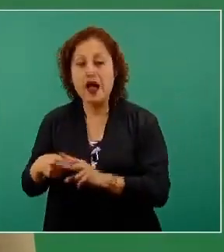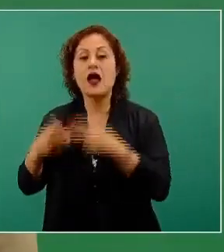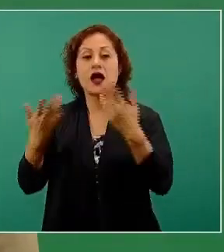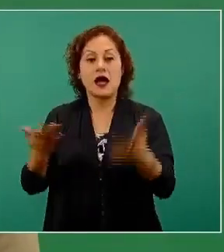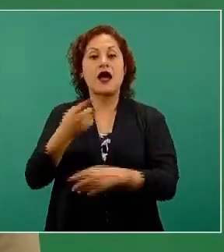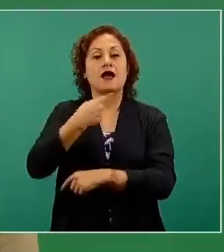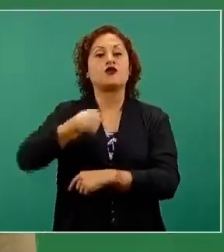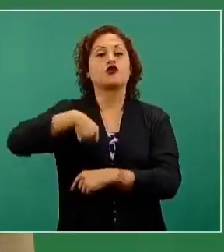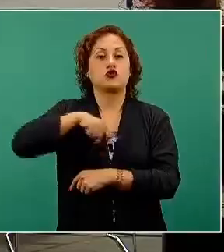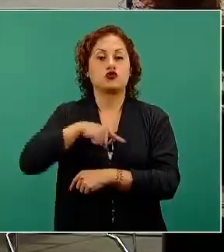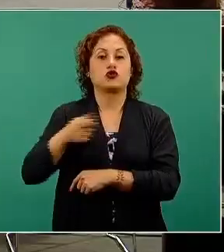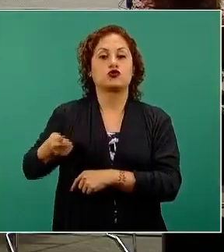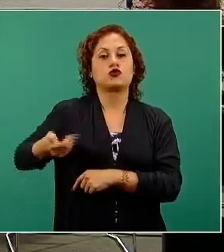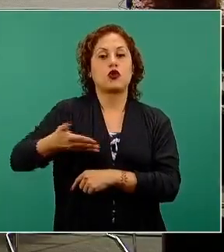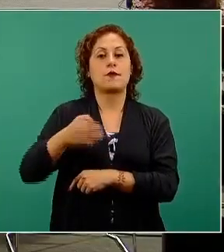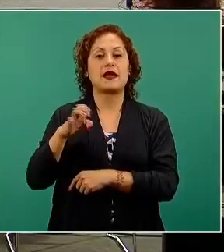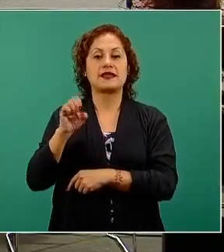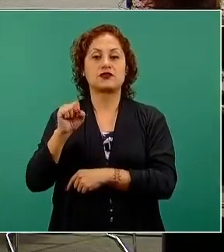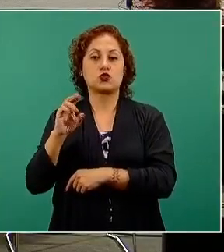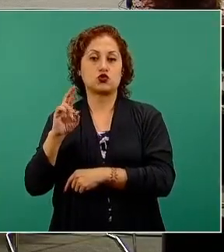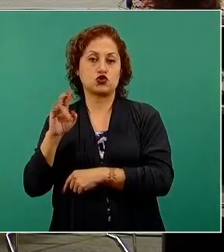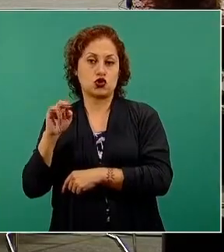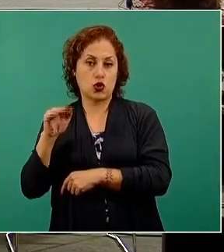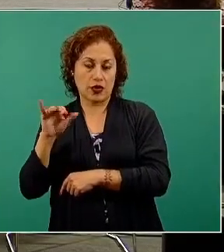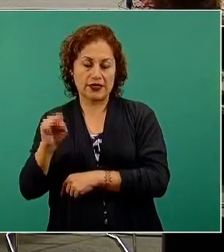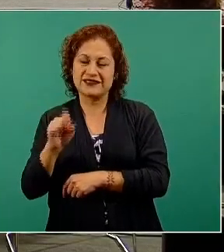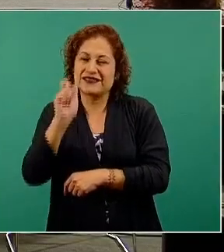se sale de estos 8 grados, ¿no? Y realmente